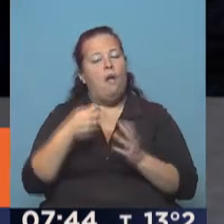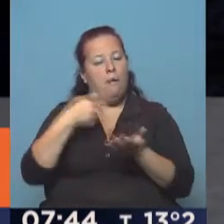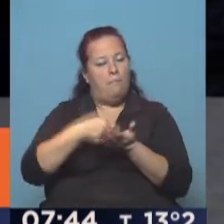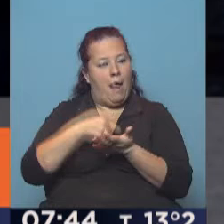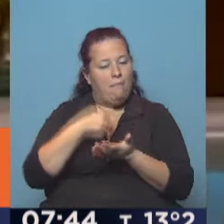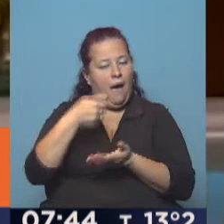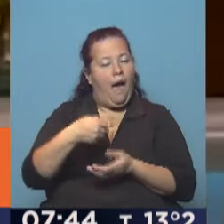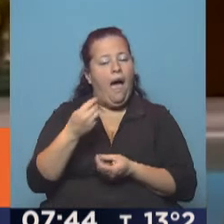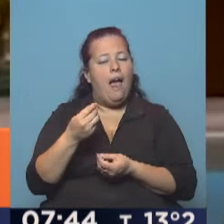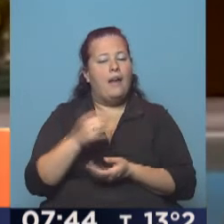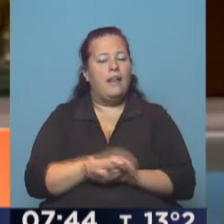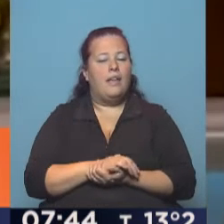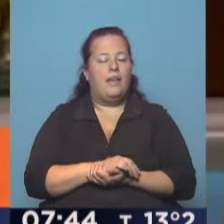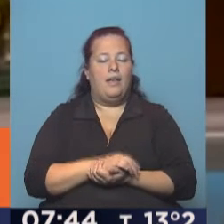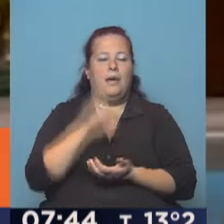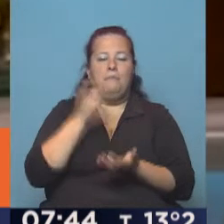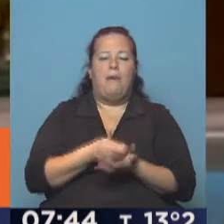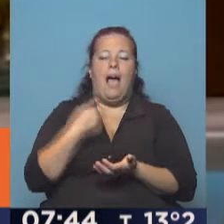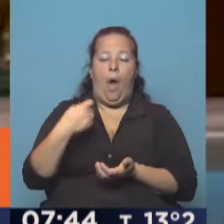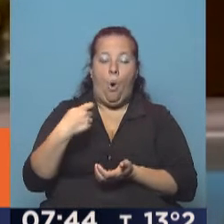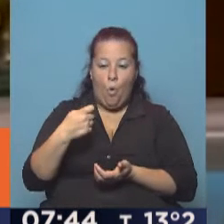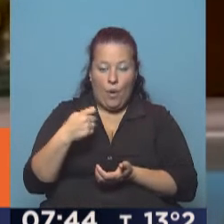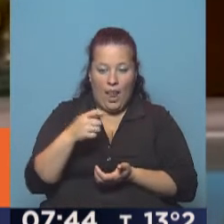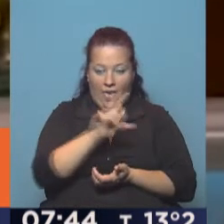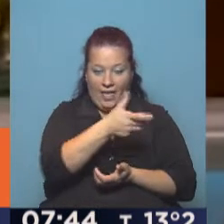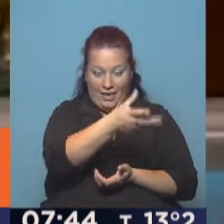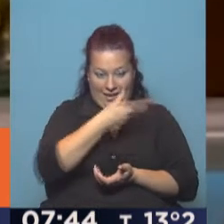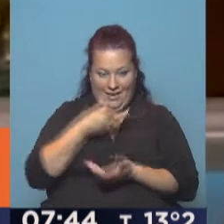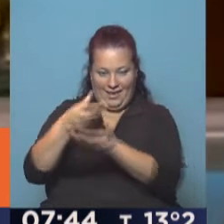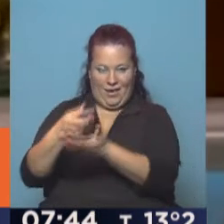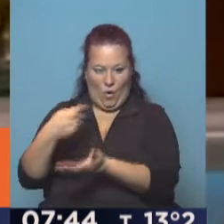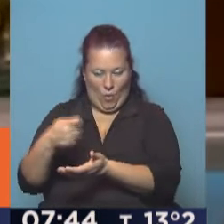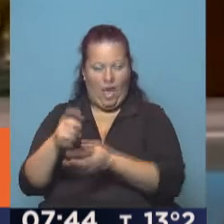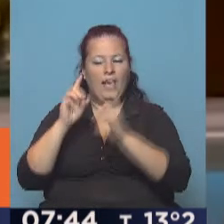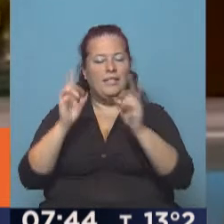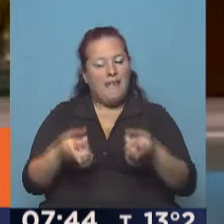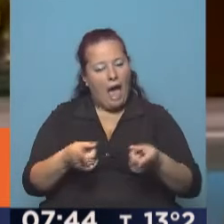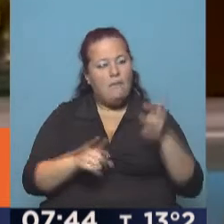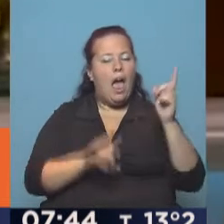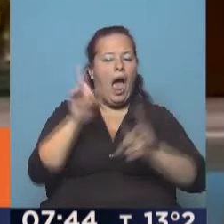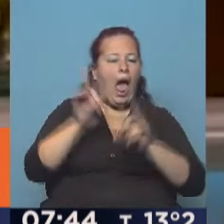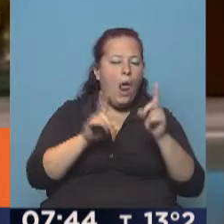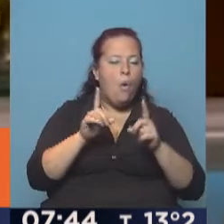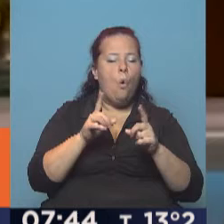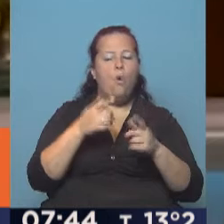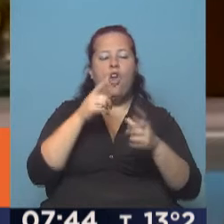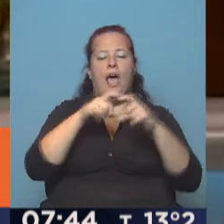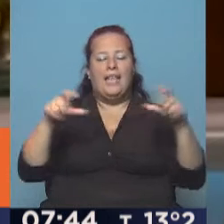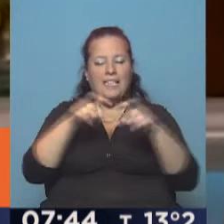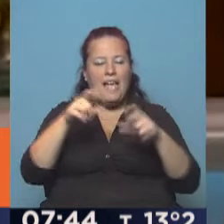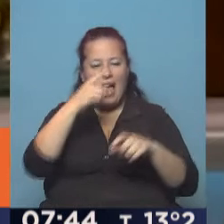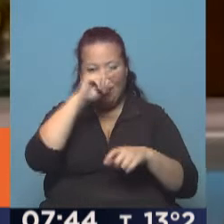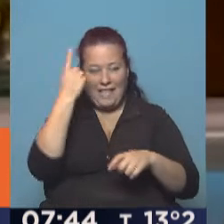financiar el pago de los jubilados y también con algunas colocaciones en títulos del